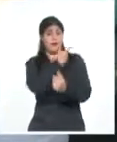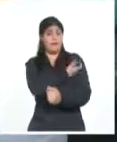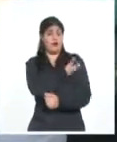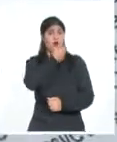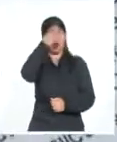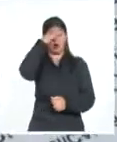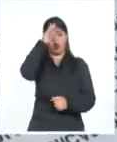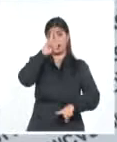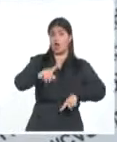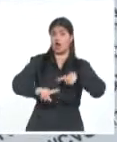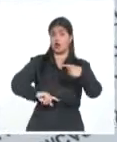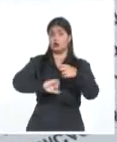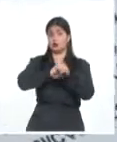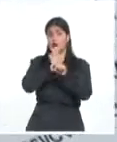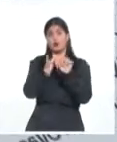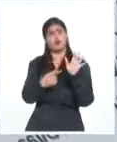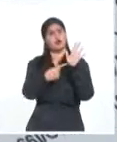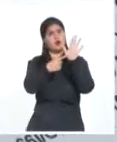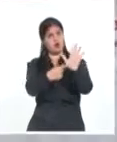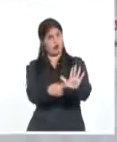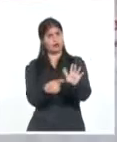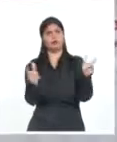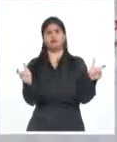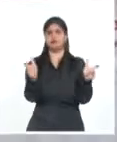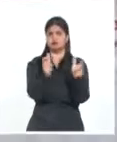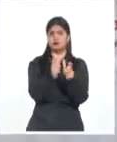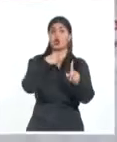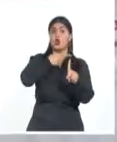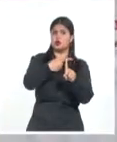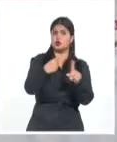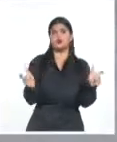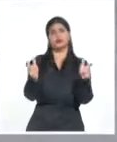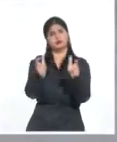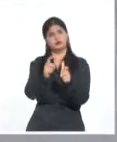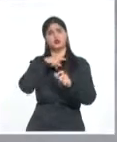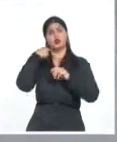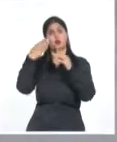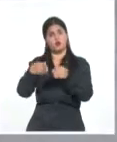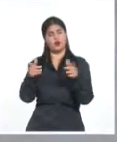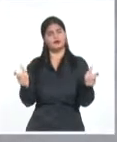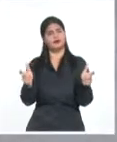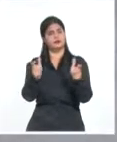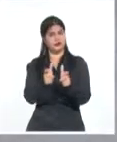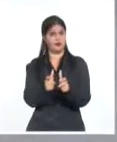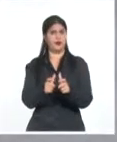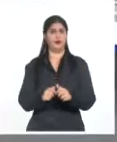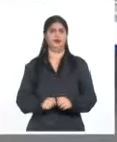anti-COVID-19 han mostrado una reducción significativa de infecciones y muertes en el país.